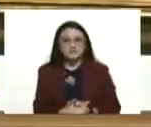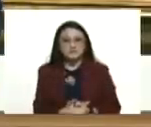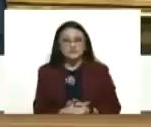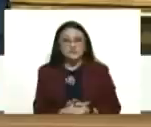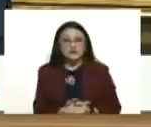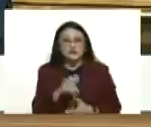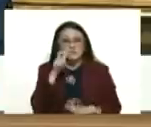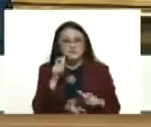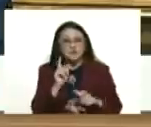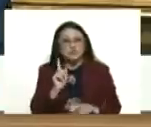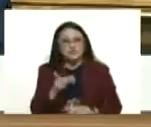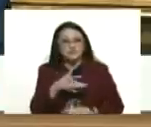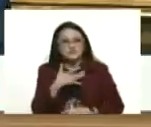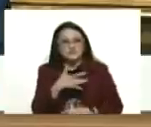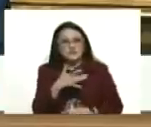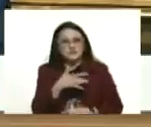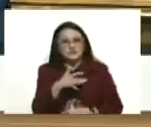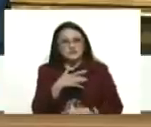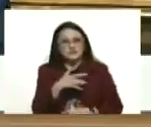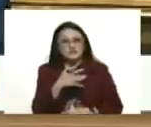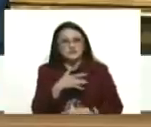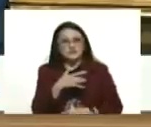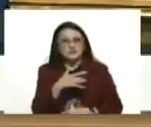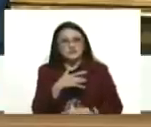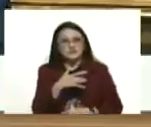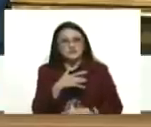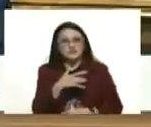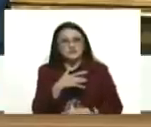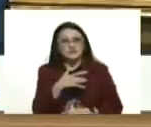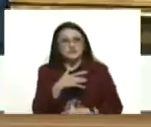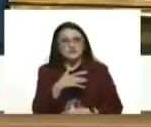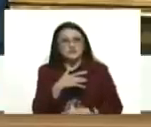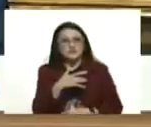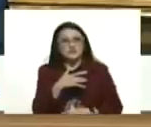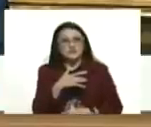La gente tiene que sentir, está bien,